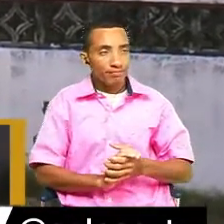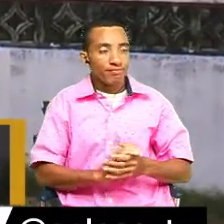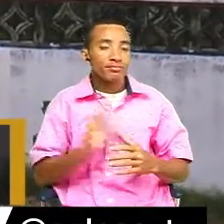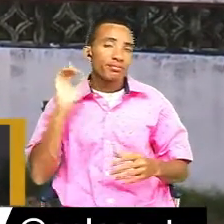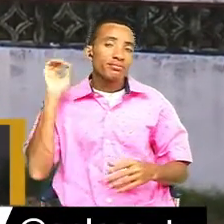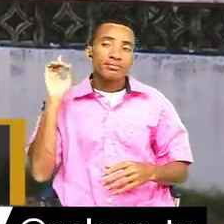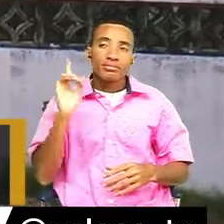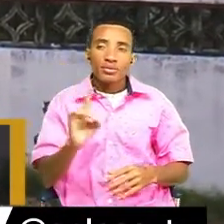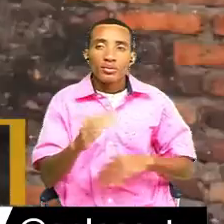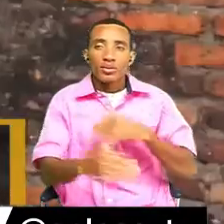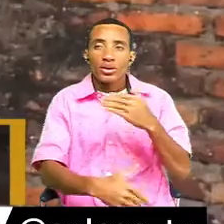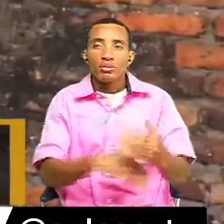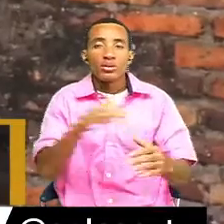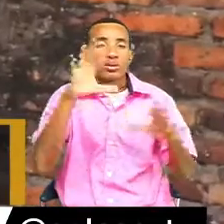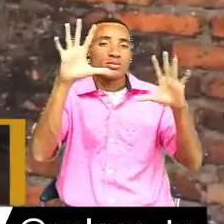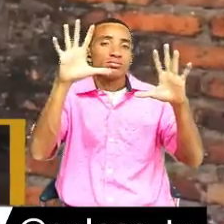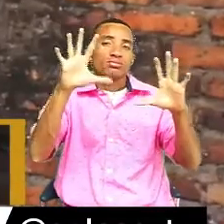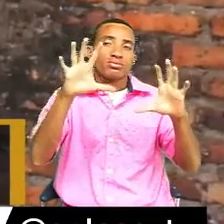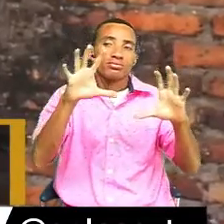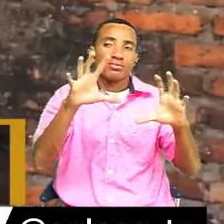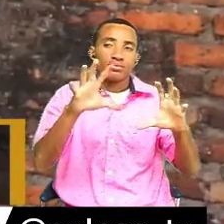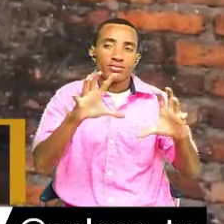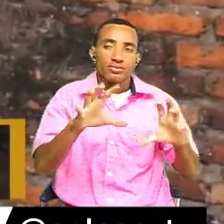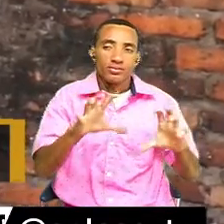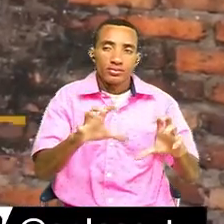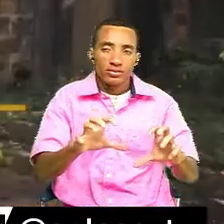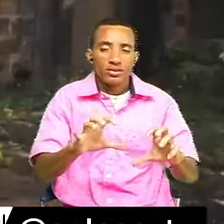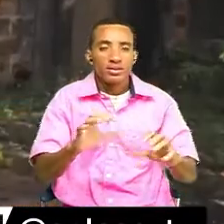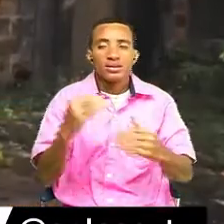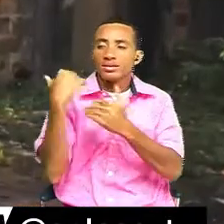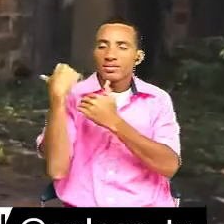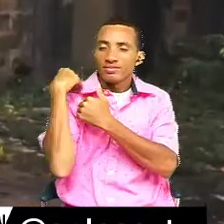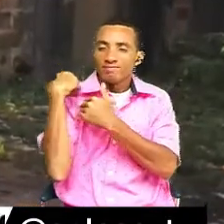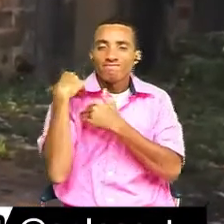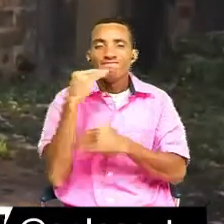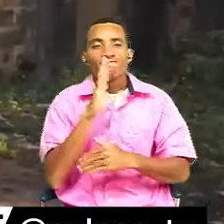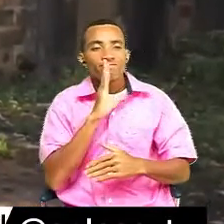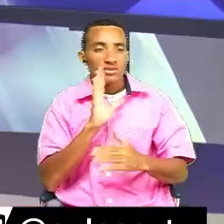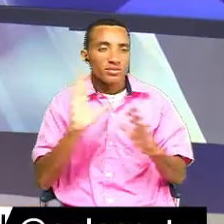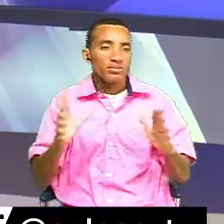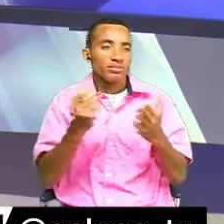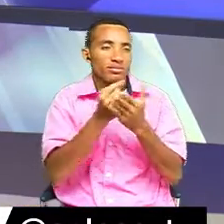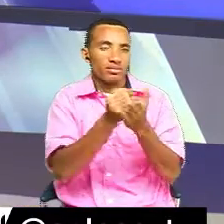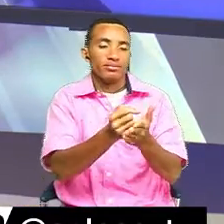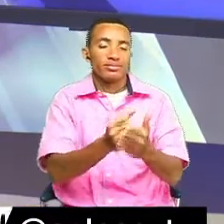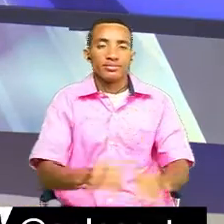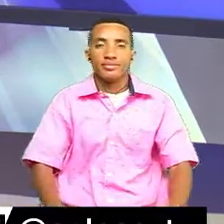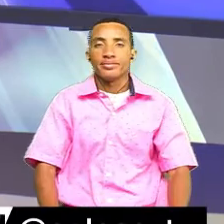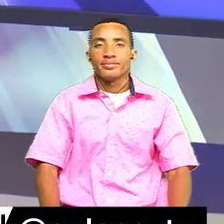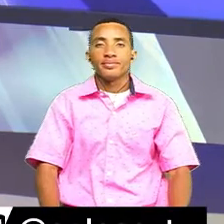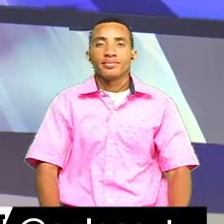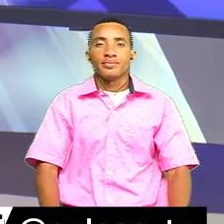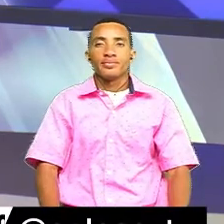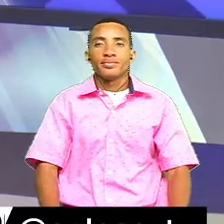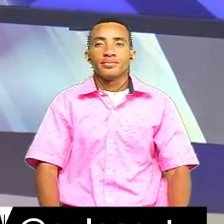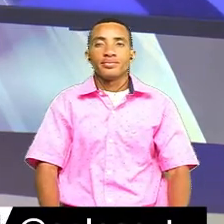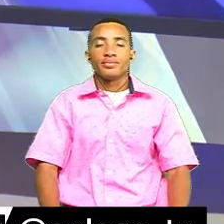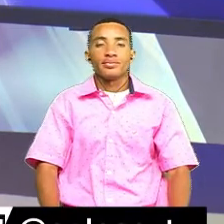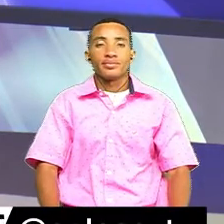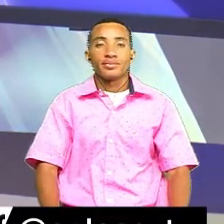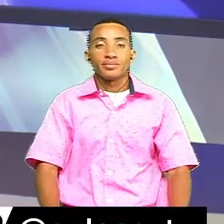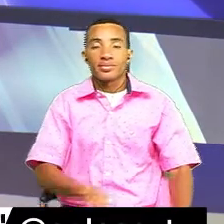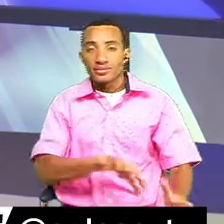sede se va deteriorando y por lo tanto esperan que alguien se apersone del inmueble. A continuación, recordemos